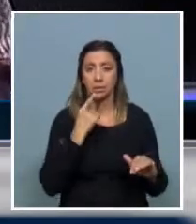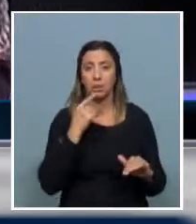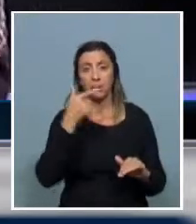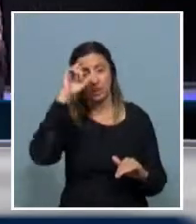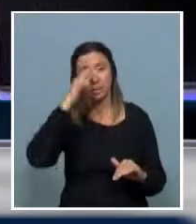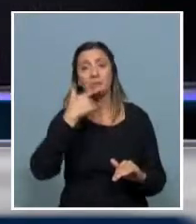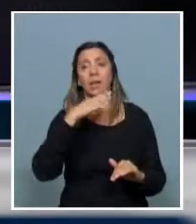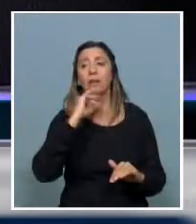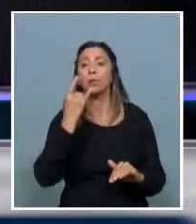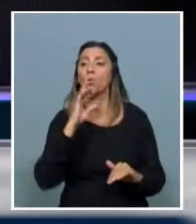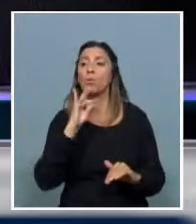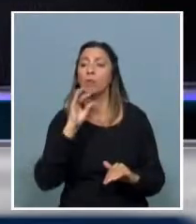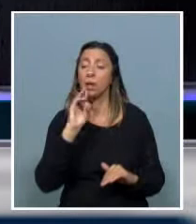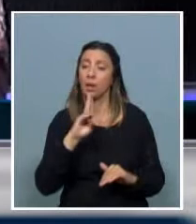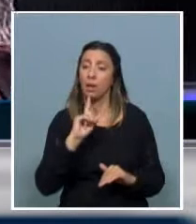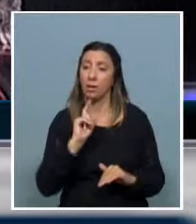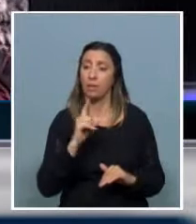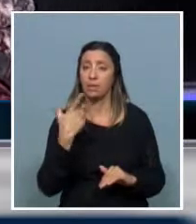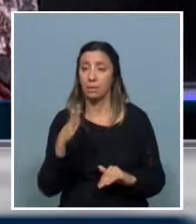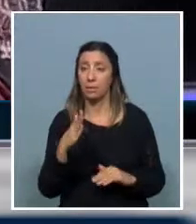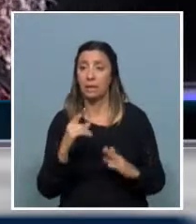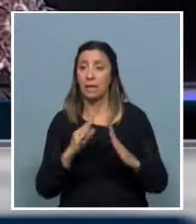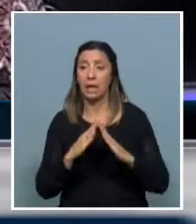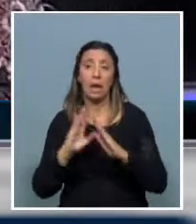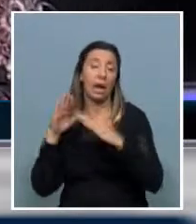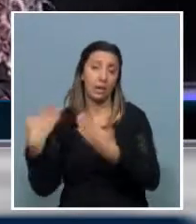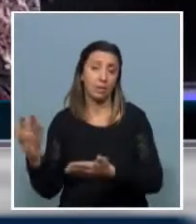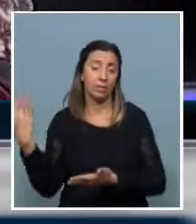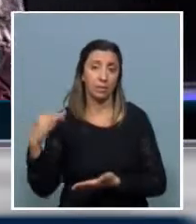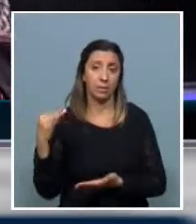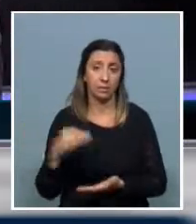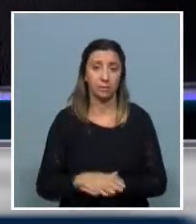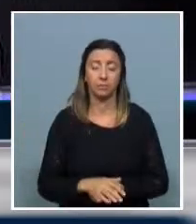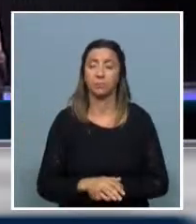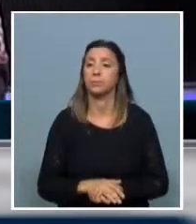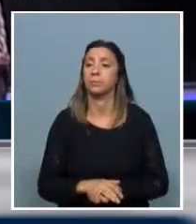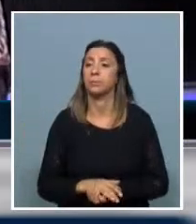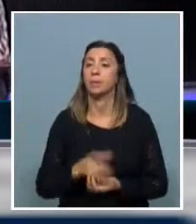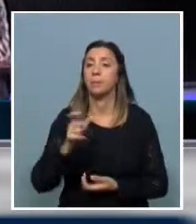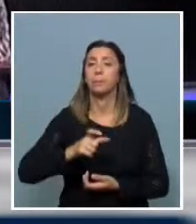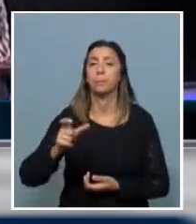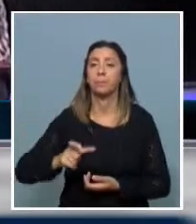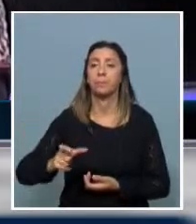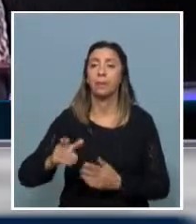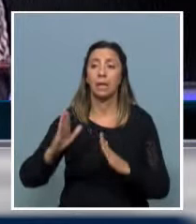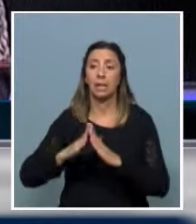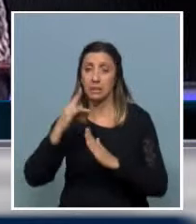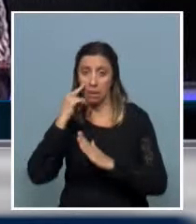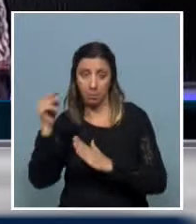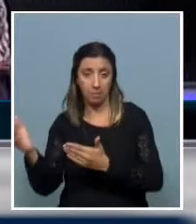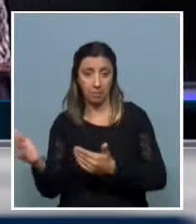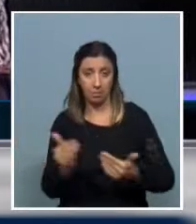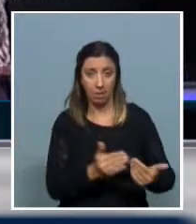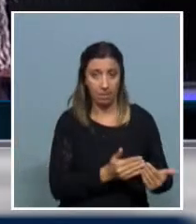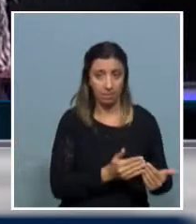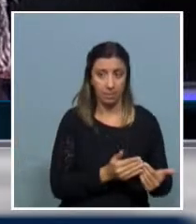palabra, desadjudicar. Para eso debe haber habido previo una adjudicación. Uh-huh. Se desadjudica a quien tiene la vivienda. Tiene